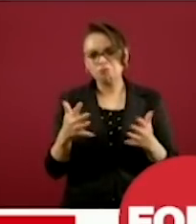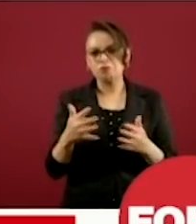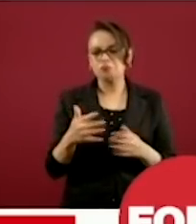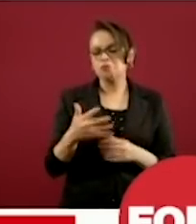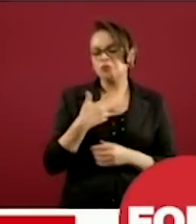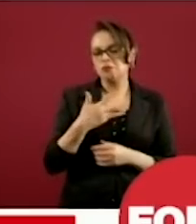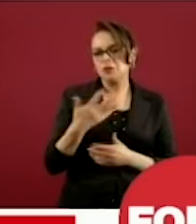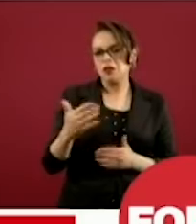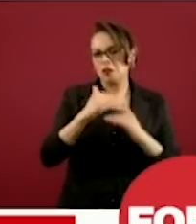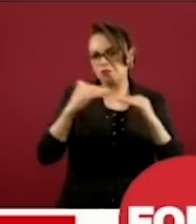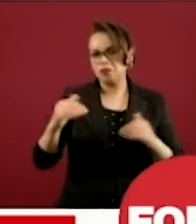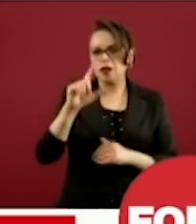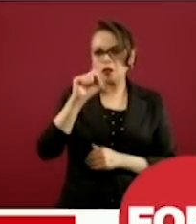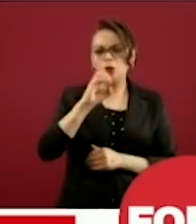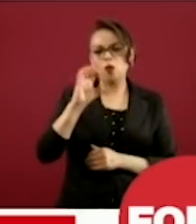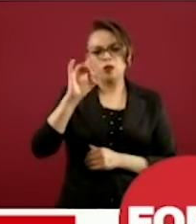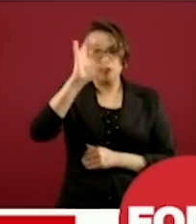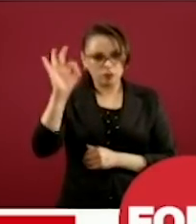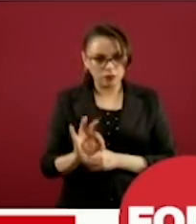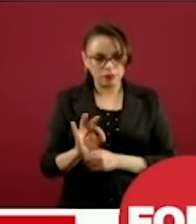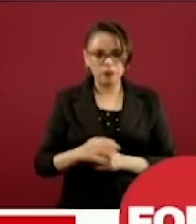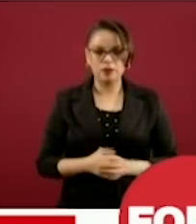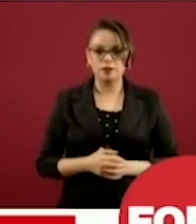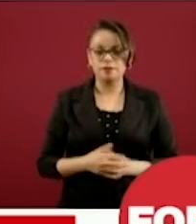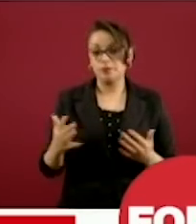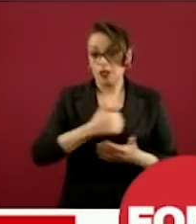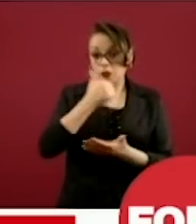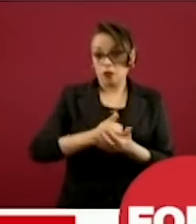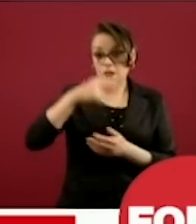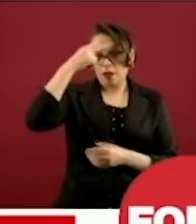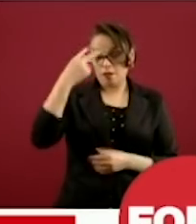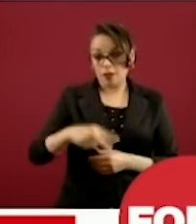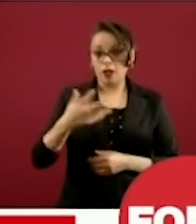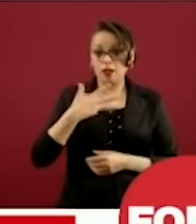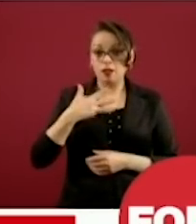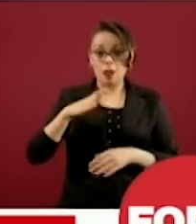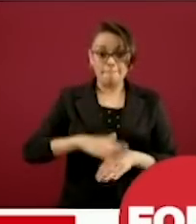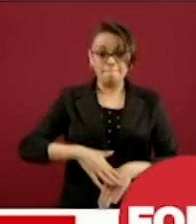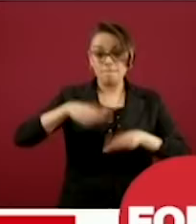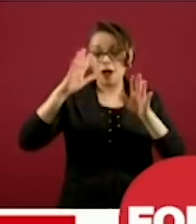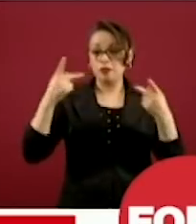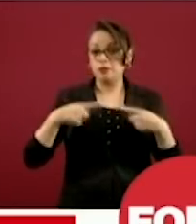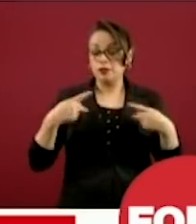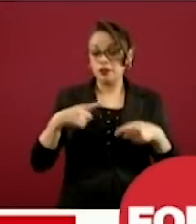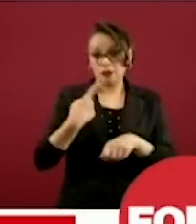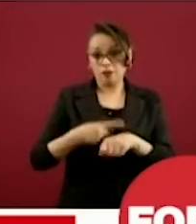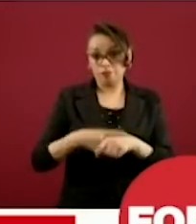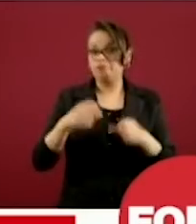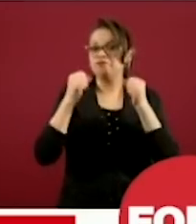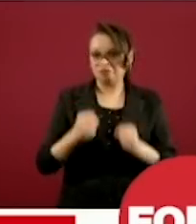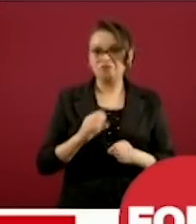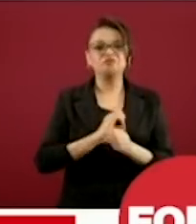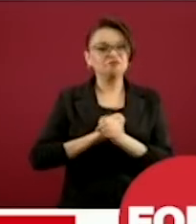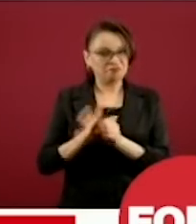un 30%. Es decir, que más allá que, por ejemplo, Ciudad de México tenga la mayor cantidad de casos confirmados, su